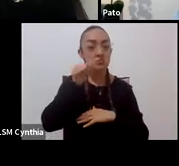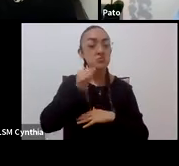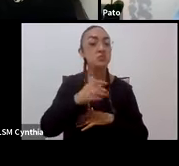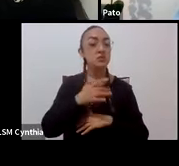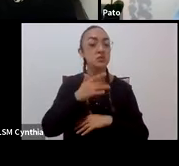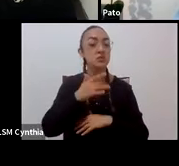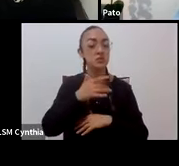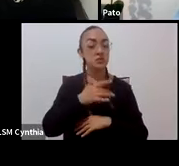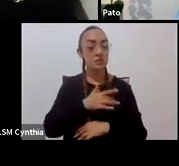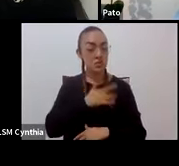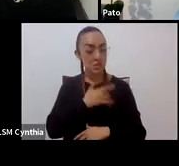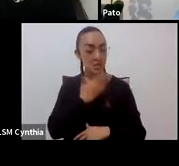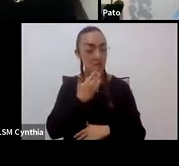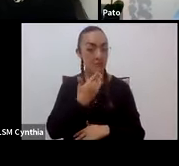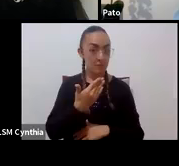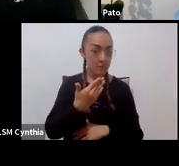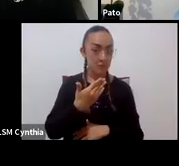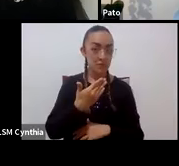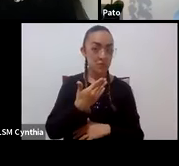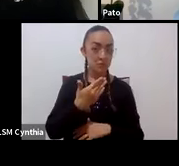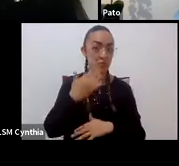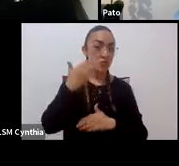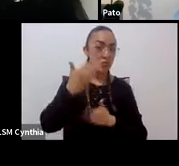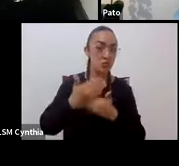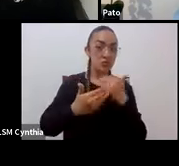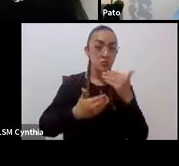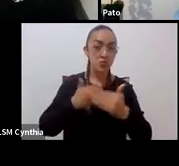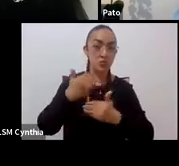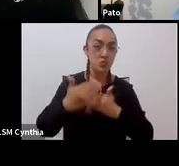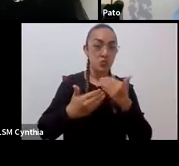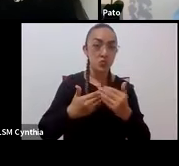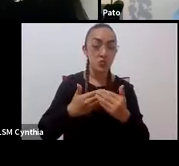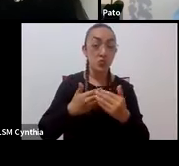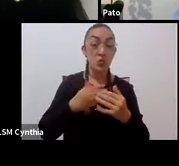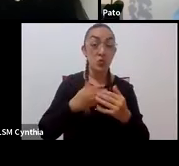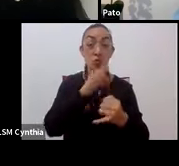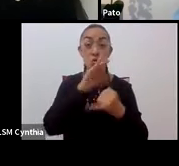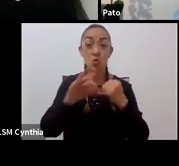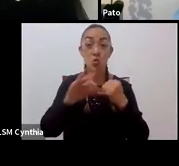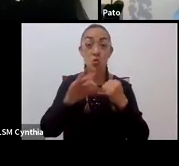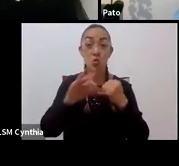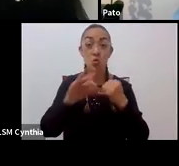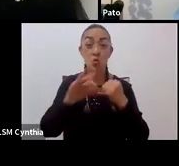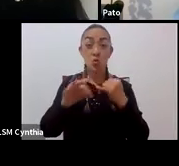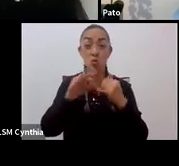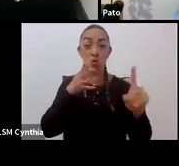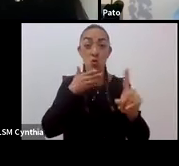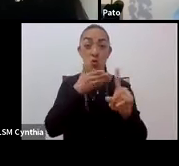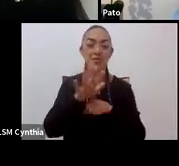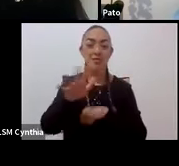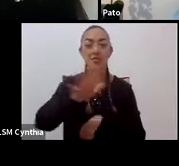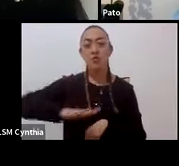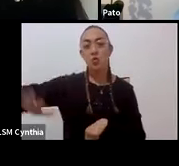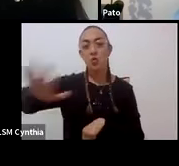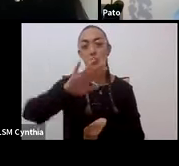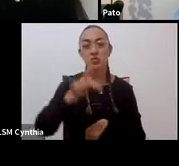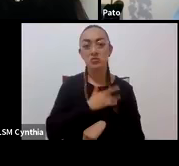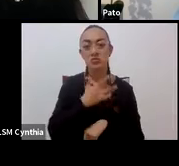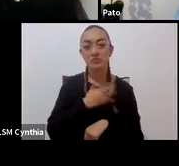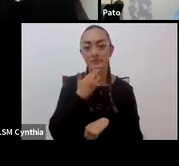último de estos procesos de participación es el bienestar comunitario, ¿no? A mí me gustaría seguir preguntándoles de